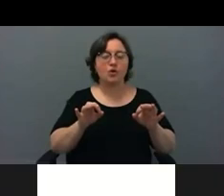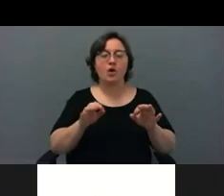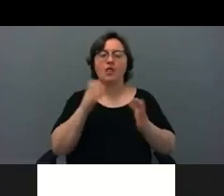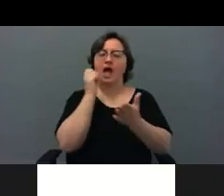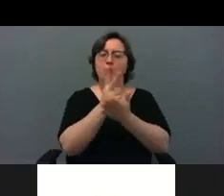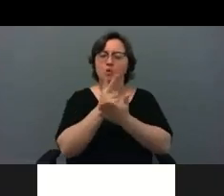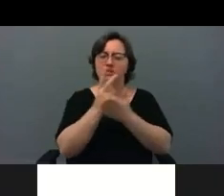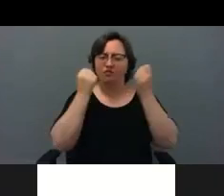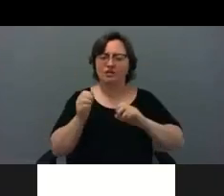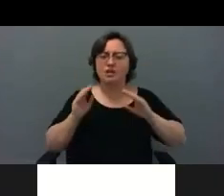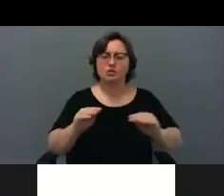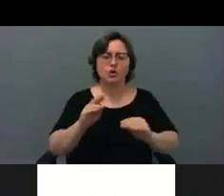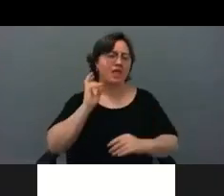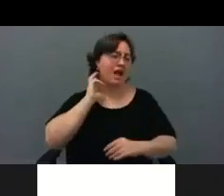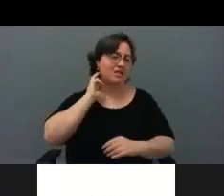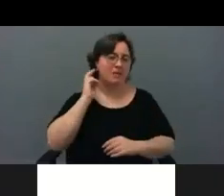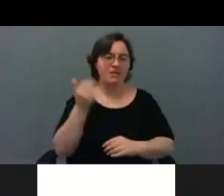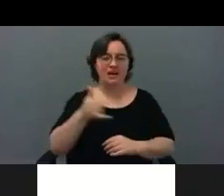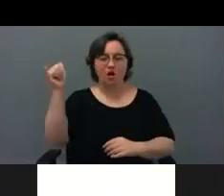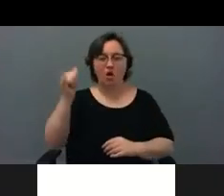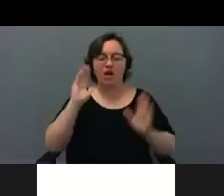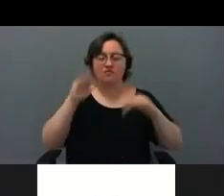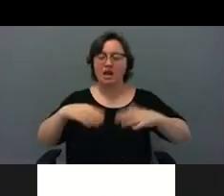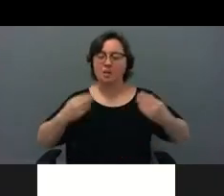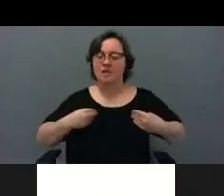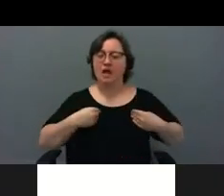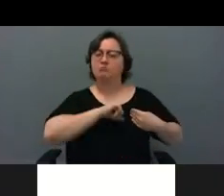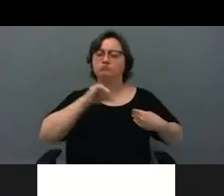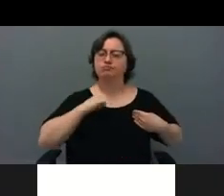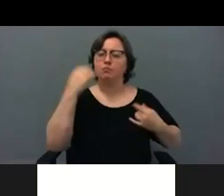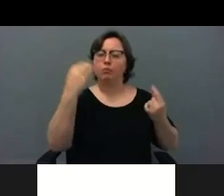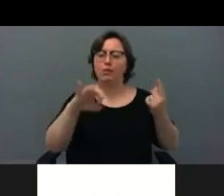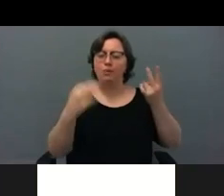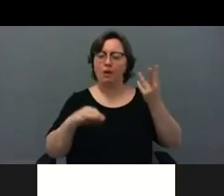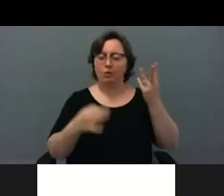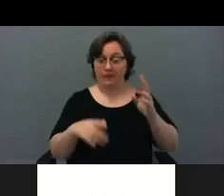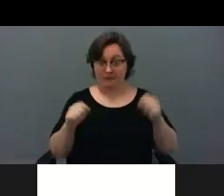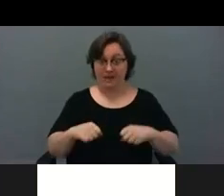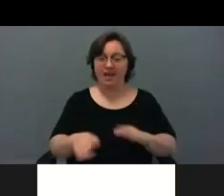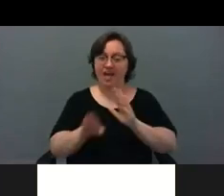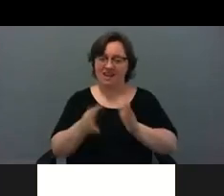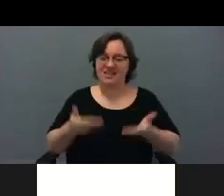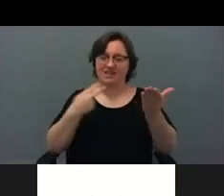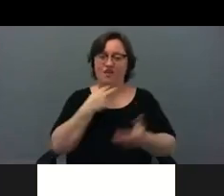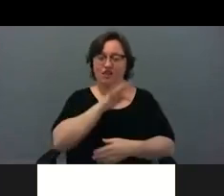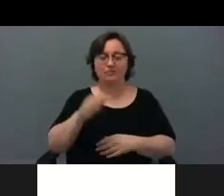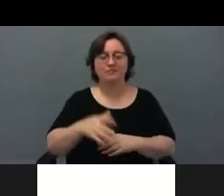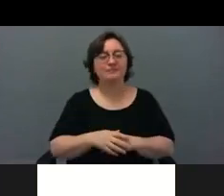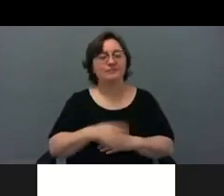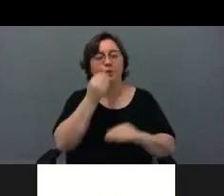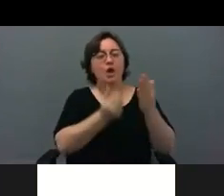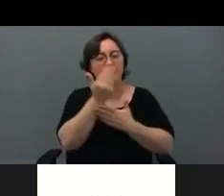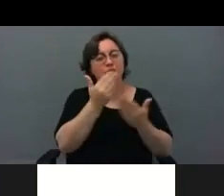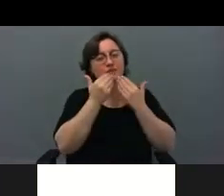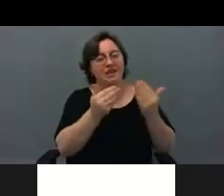de Aspace Rioja puedes llevar a cabo una vida independiente. Adelante, Manolo. Buenos días,